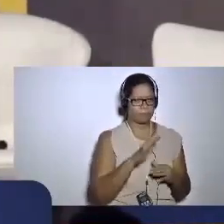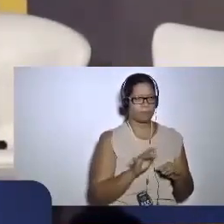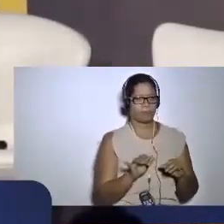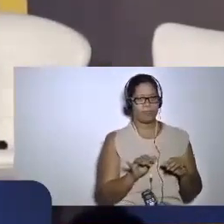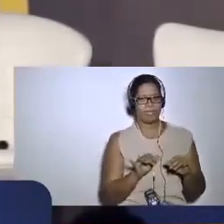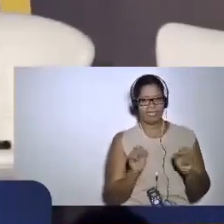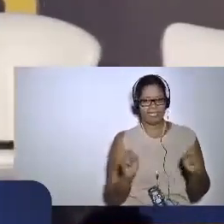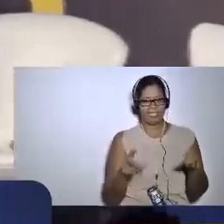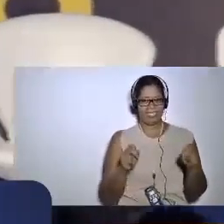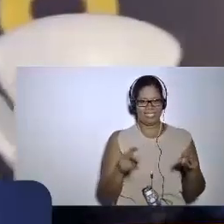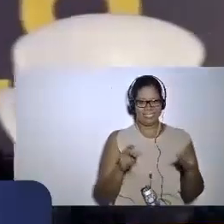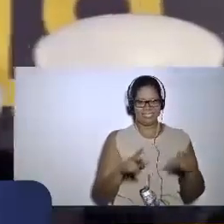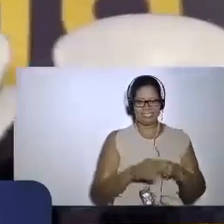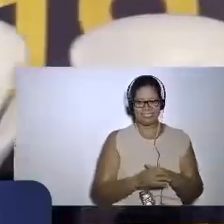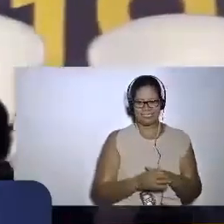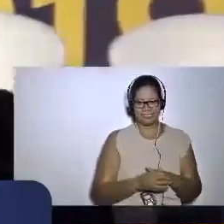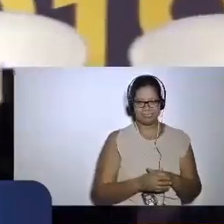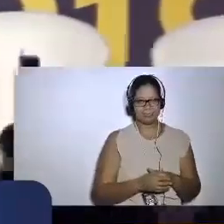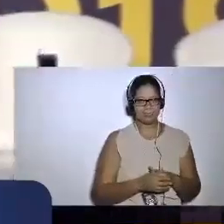en la televisión,